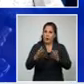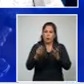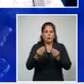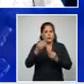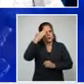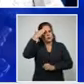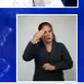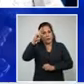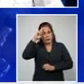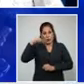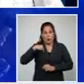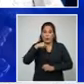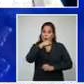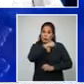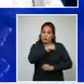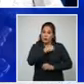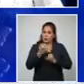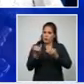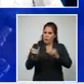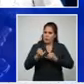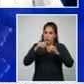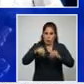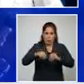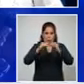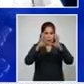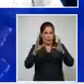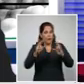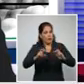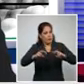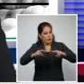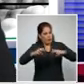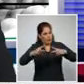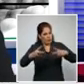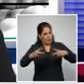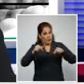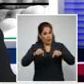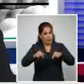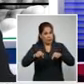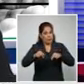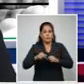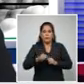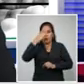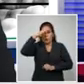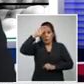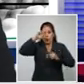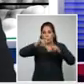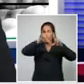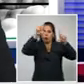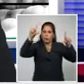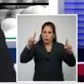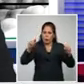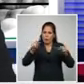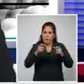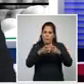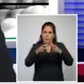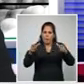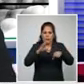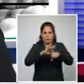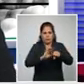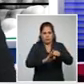doctor Francisco Durán García. Reiteramos para quienes llegan ahora a la transmisión, Cuba reporta la mayor cantidad de